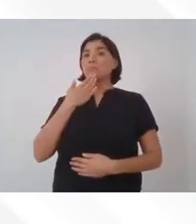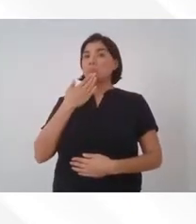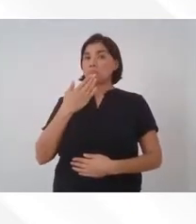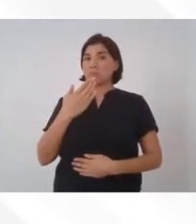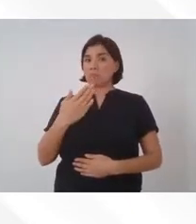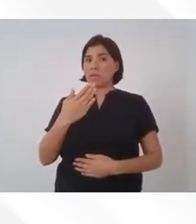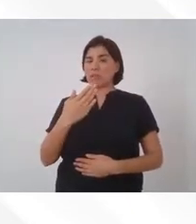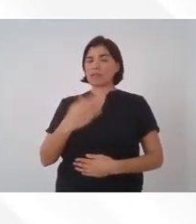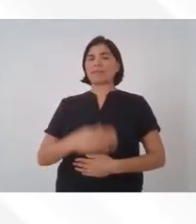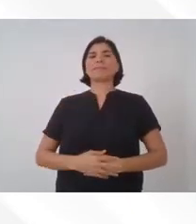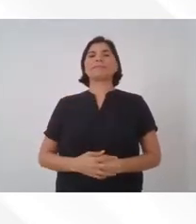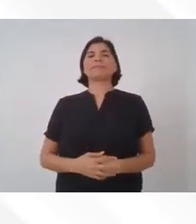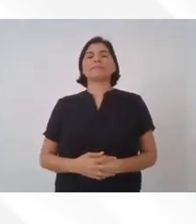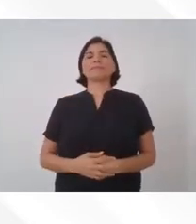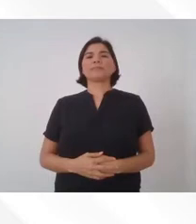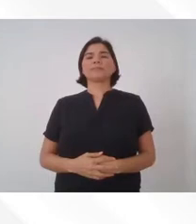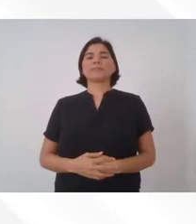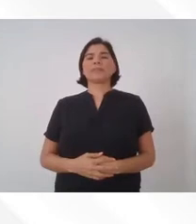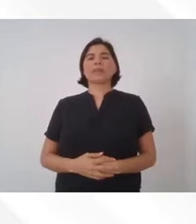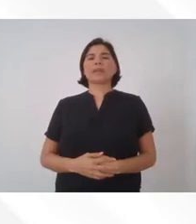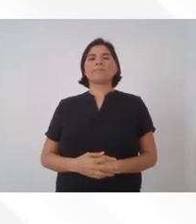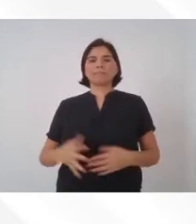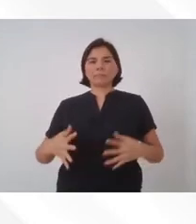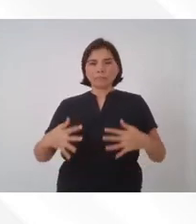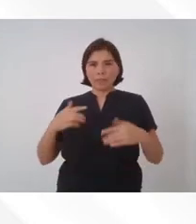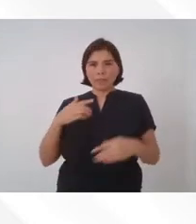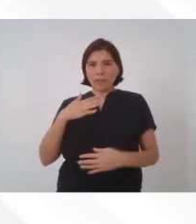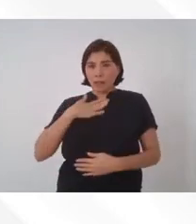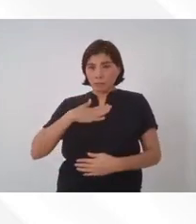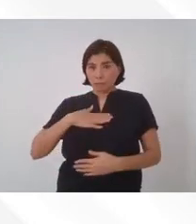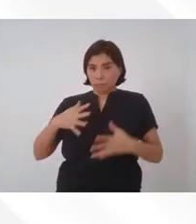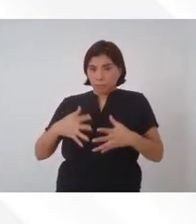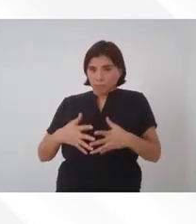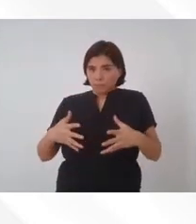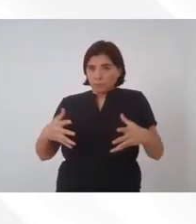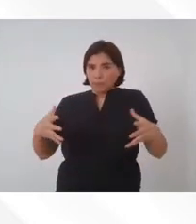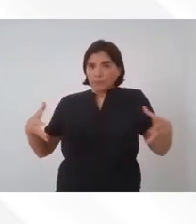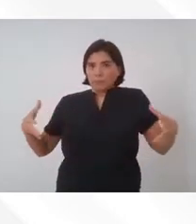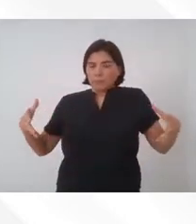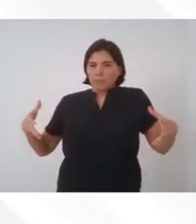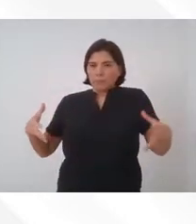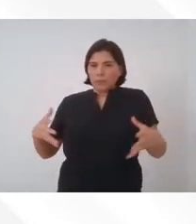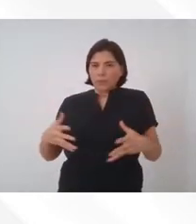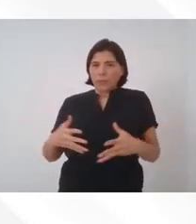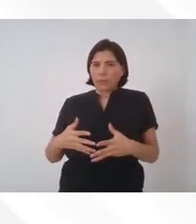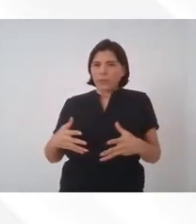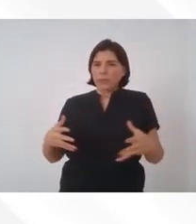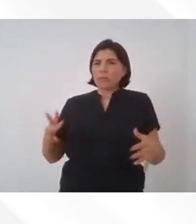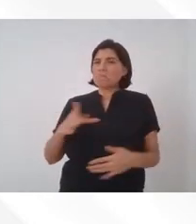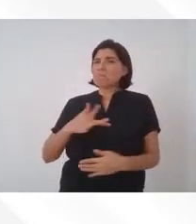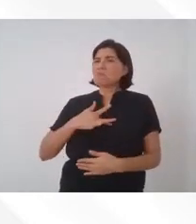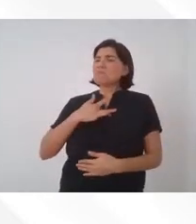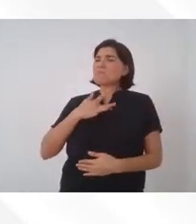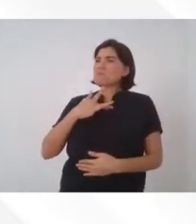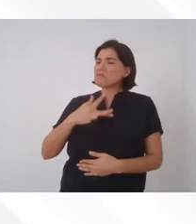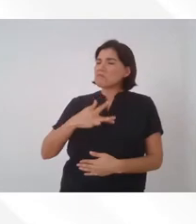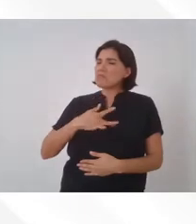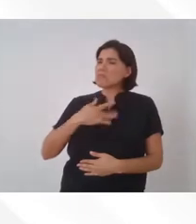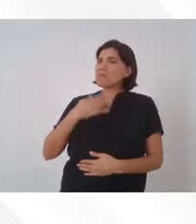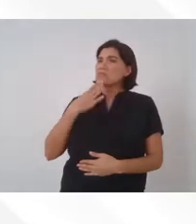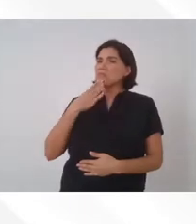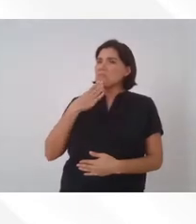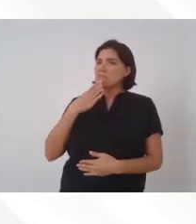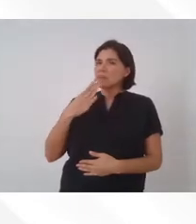espacio torácico se expanda mejor con la respiración y sintamos el bienestar de la respiración, ¿sí? Y lo que vamos a